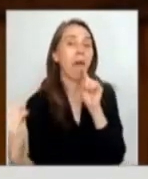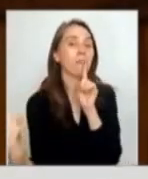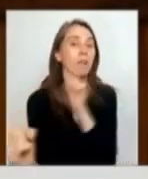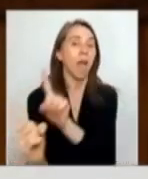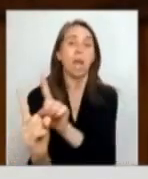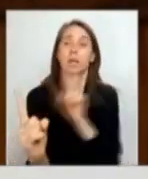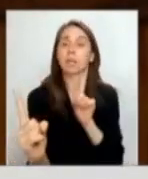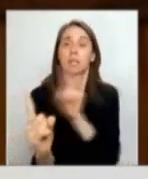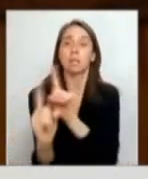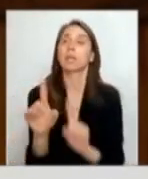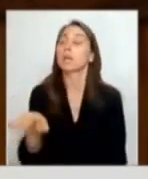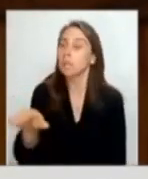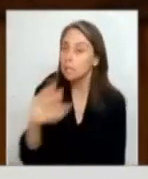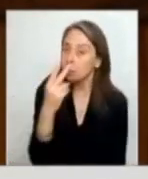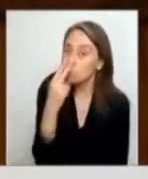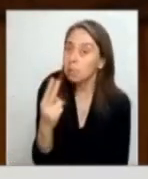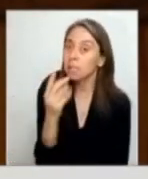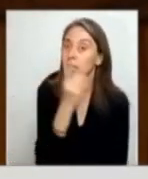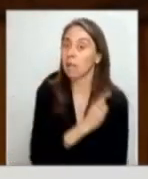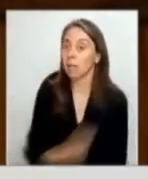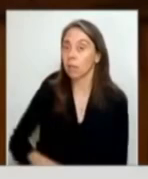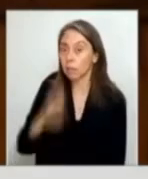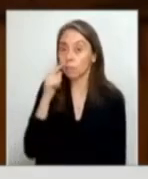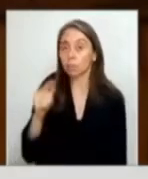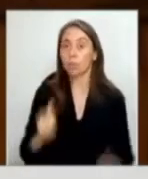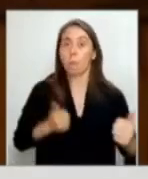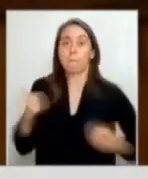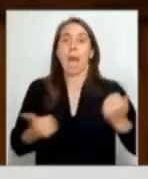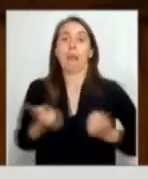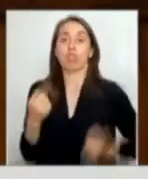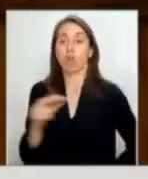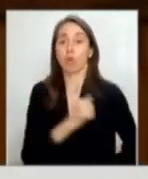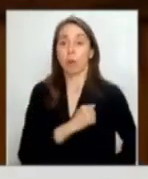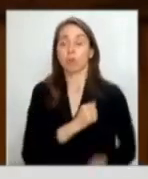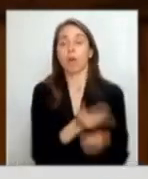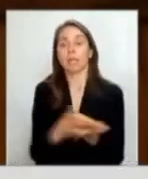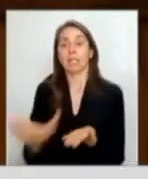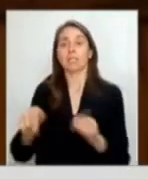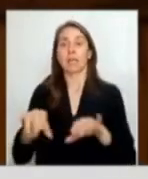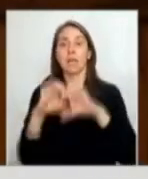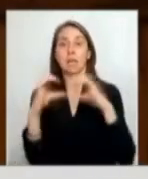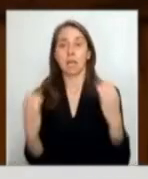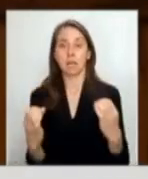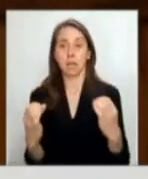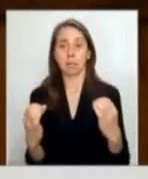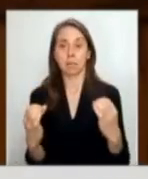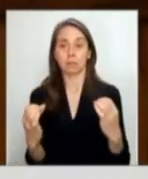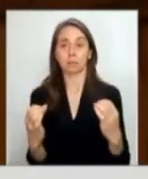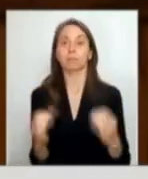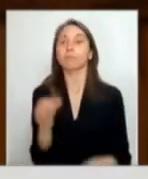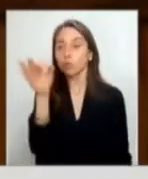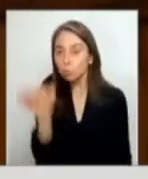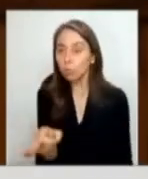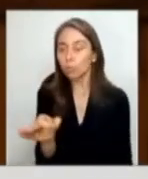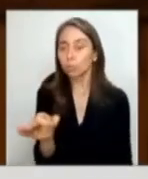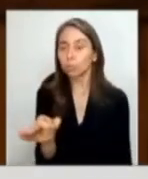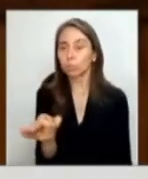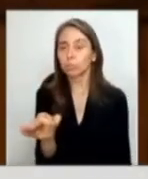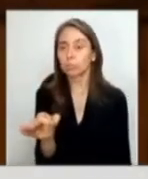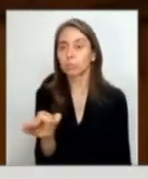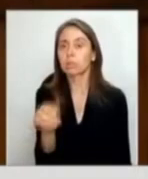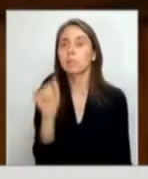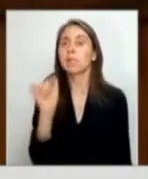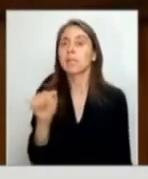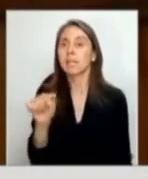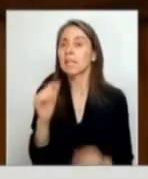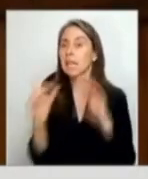Mire, diputado, estas actitudes matonescas son lo que tenemos que erradicar de esta Cámara. Exactamente. Esto es lo que tenemos